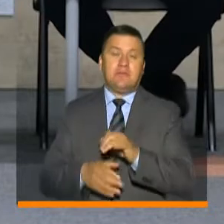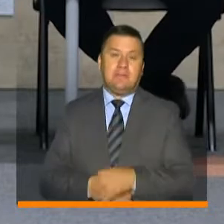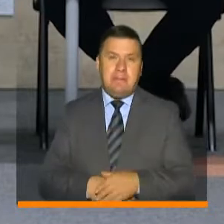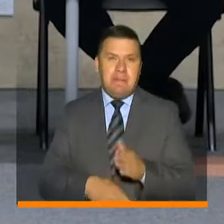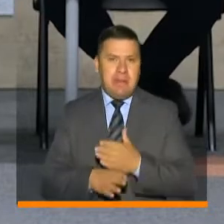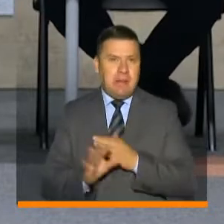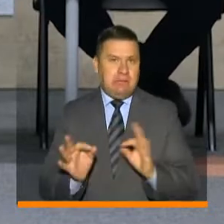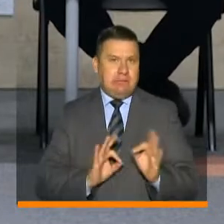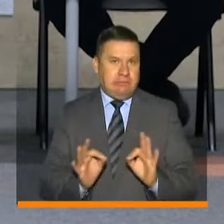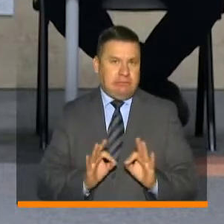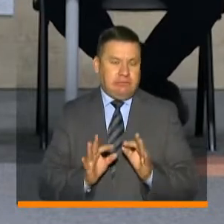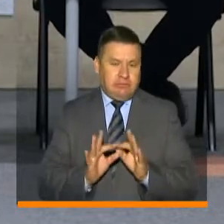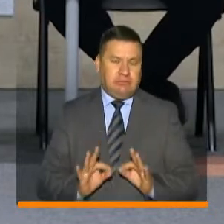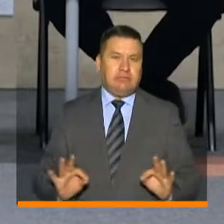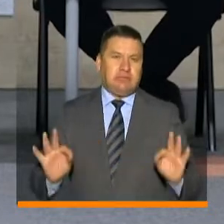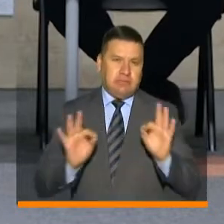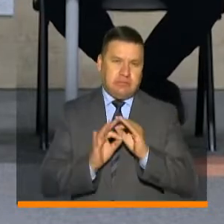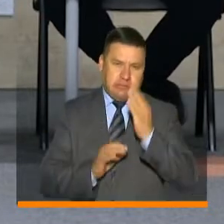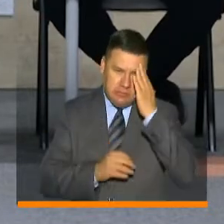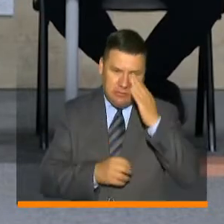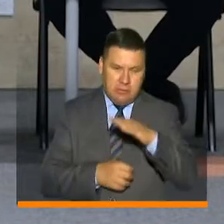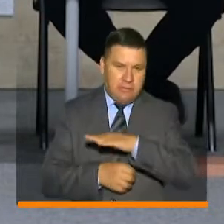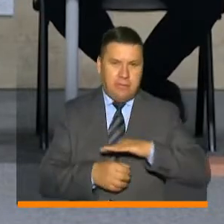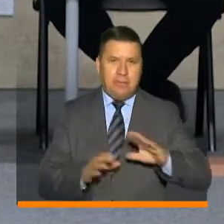una preparación ya importante para afrontar